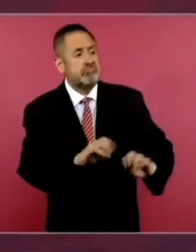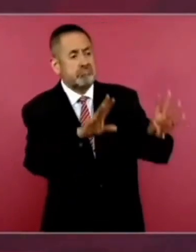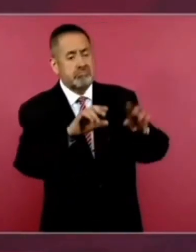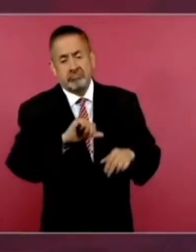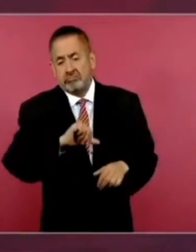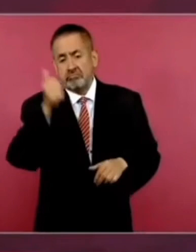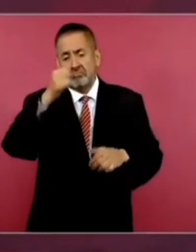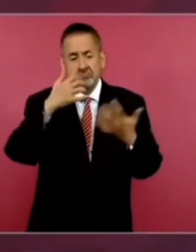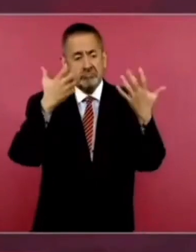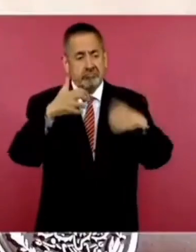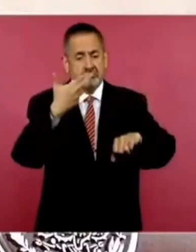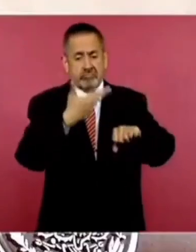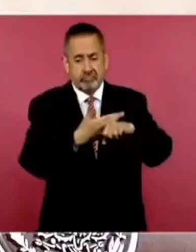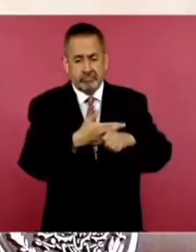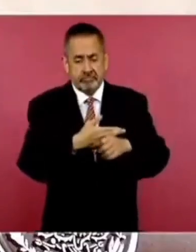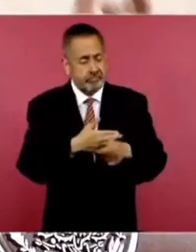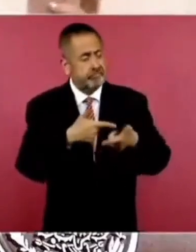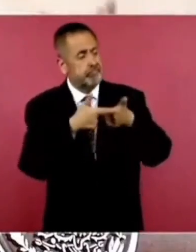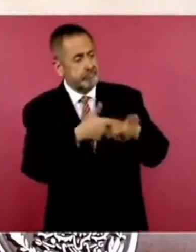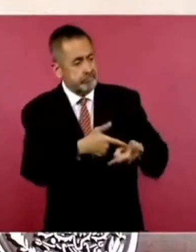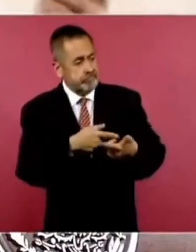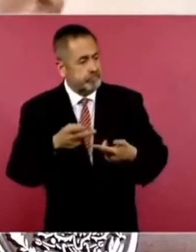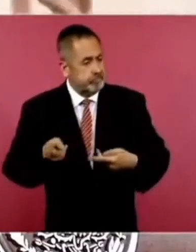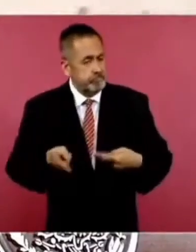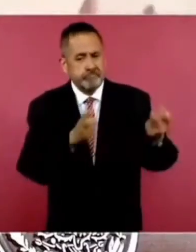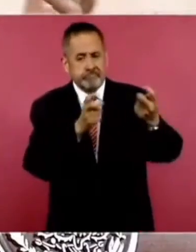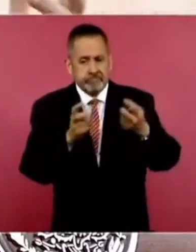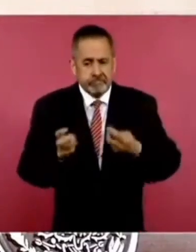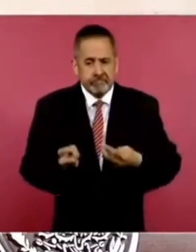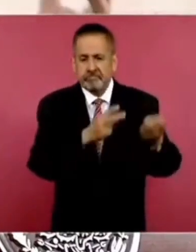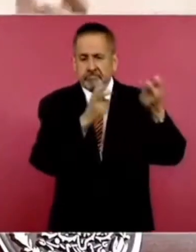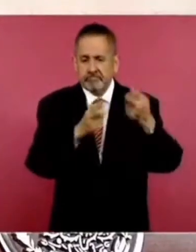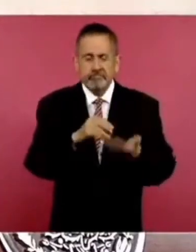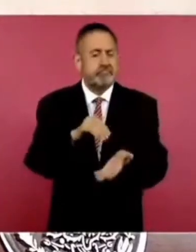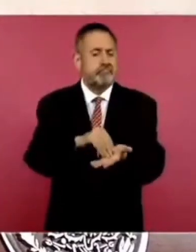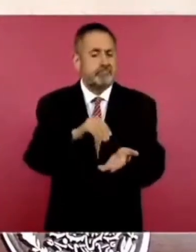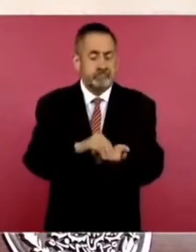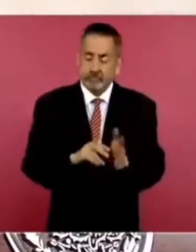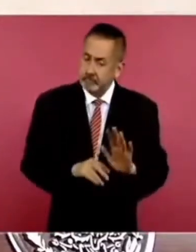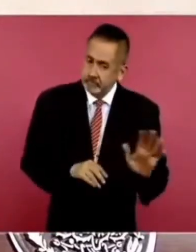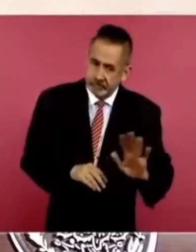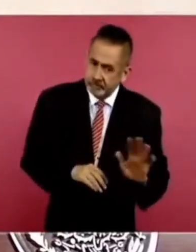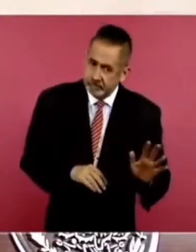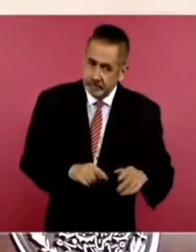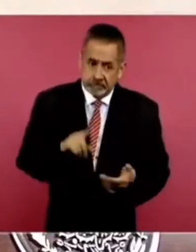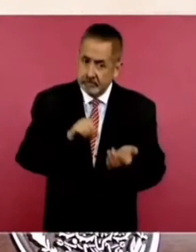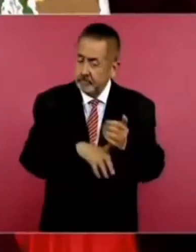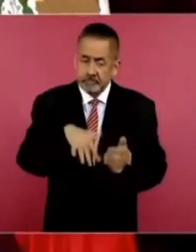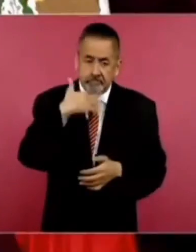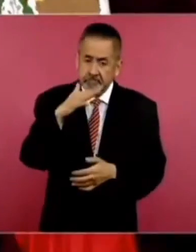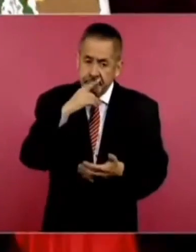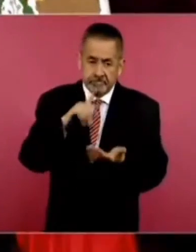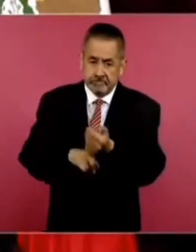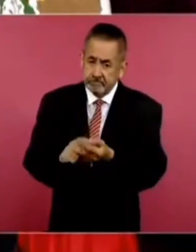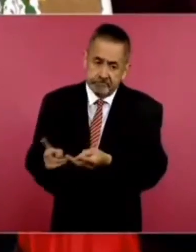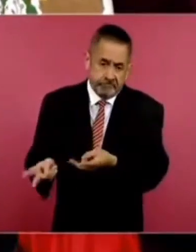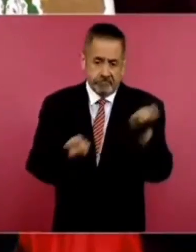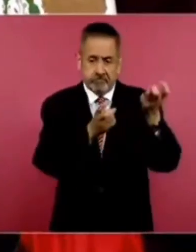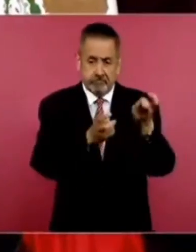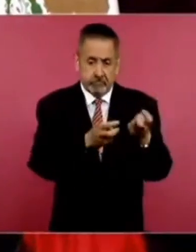permitir que sigan con la misma política de pillaje.